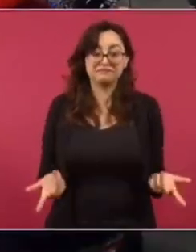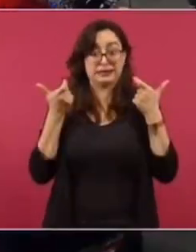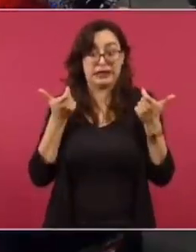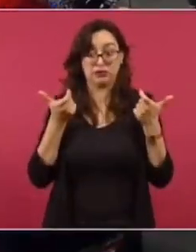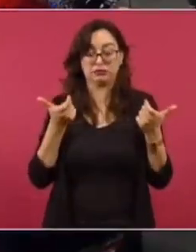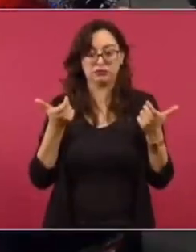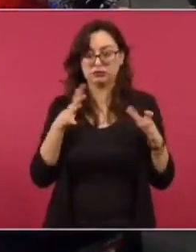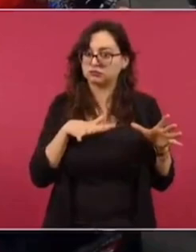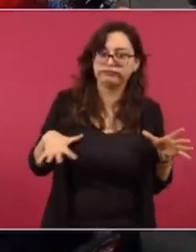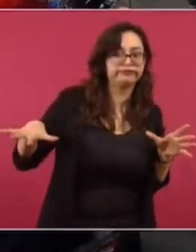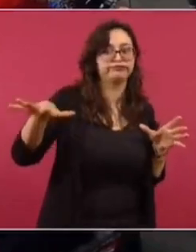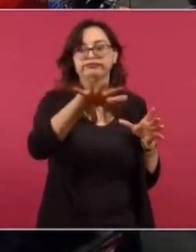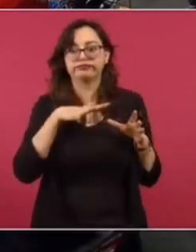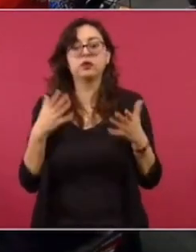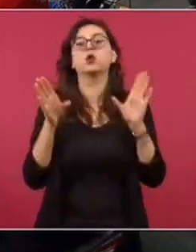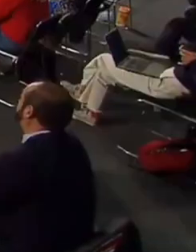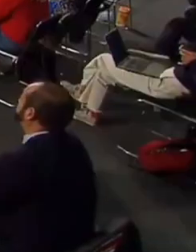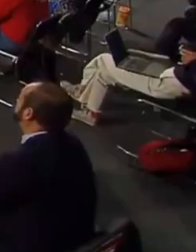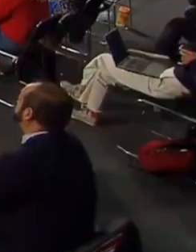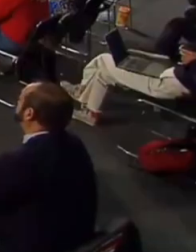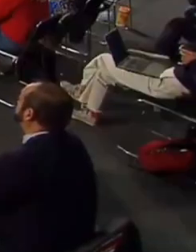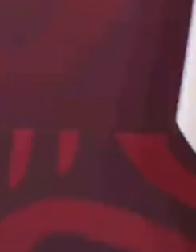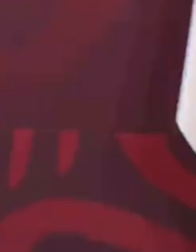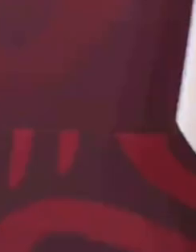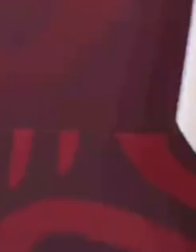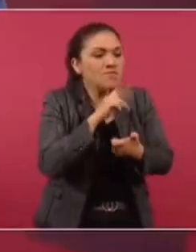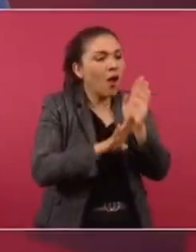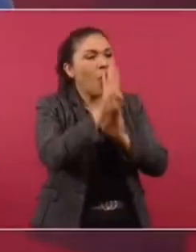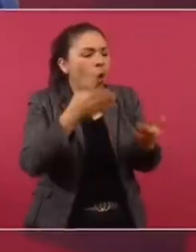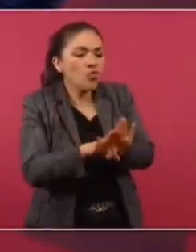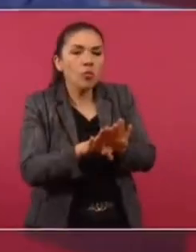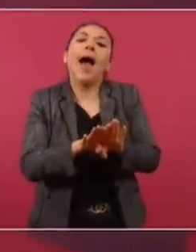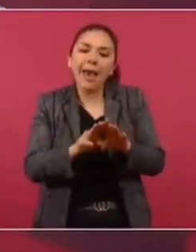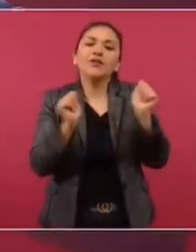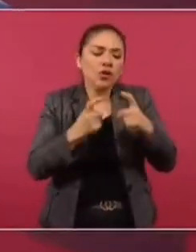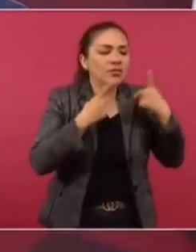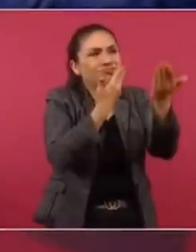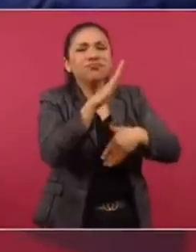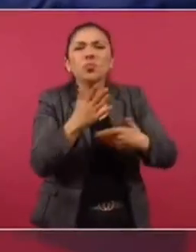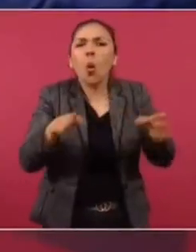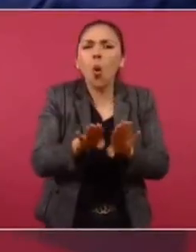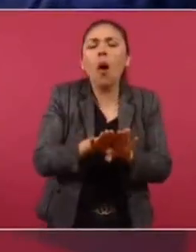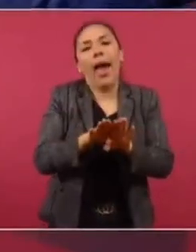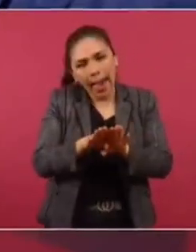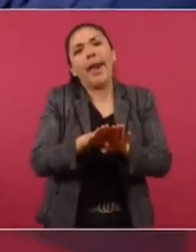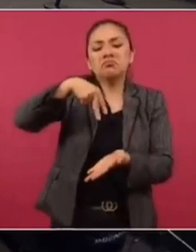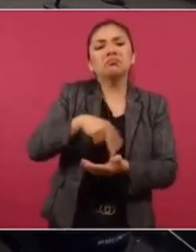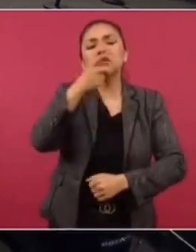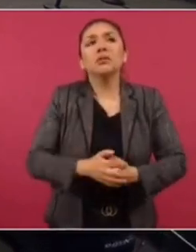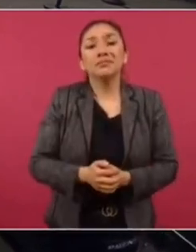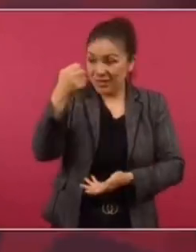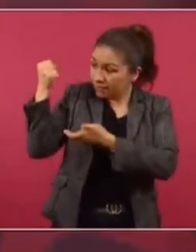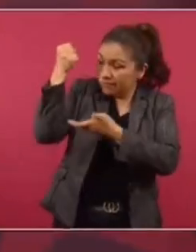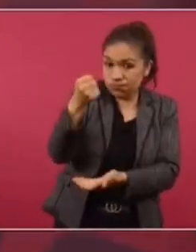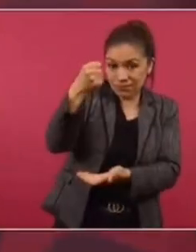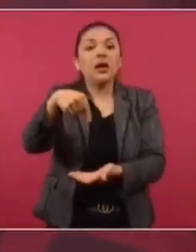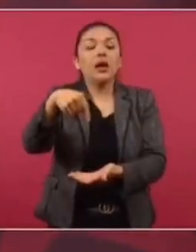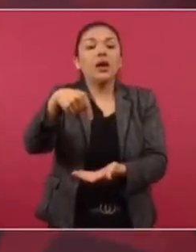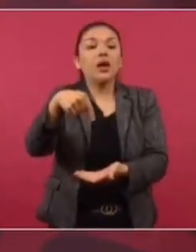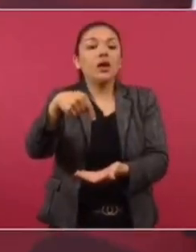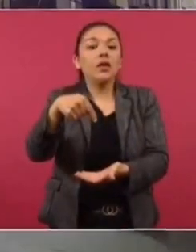popular. ¿Cómo se logra esto colectivamente? Bueno, aumentando el salario, con pensiones a todos los adultos mayores, con trabajo a los jóvenes. El presupuesto